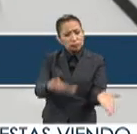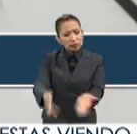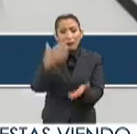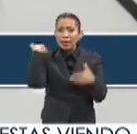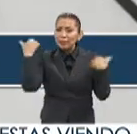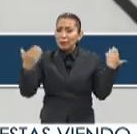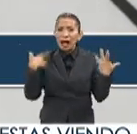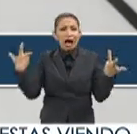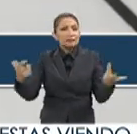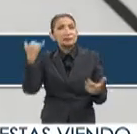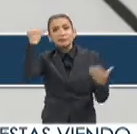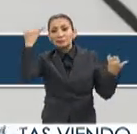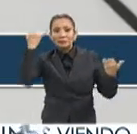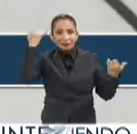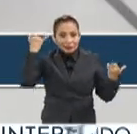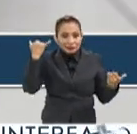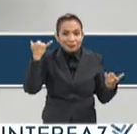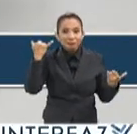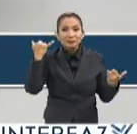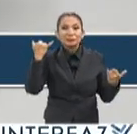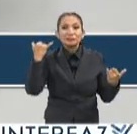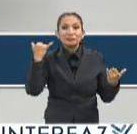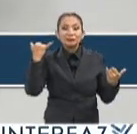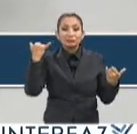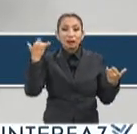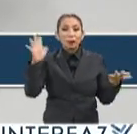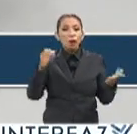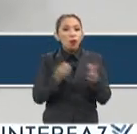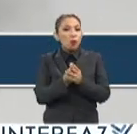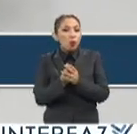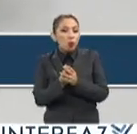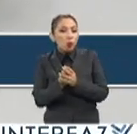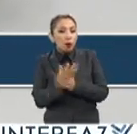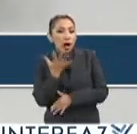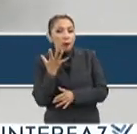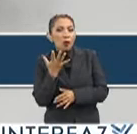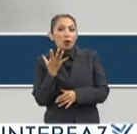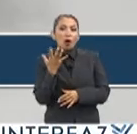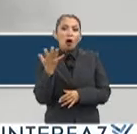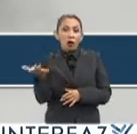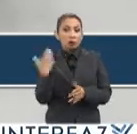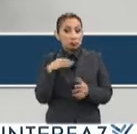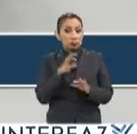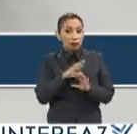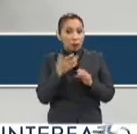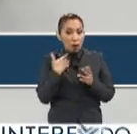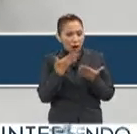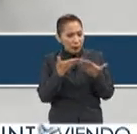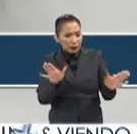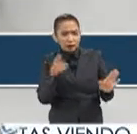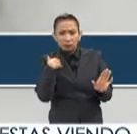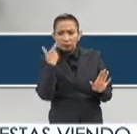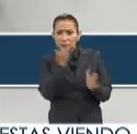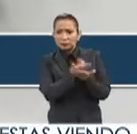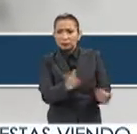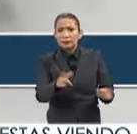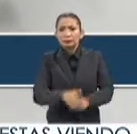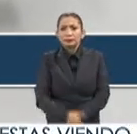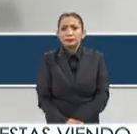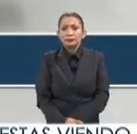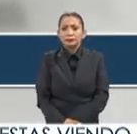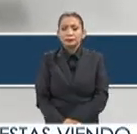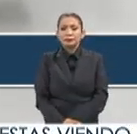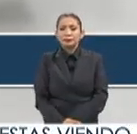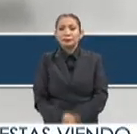que se diviertan y hagan algo, pues una tendencia y claro, que innovador, carta abierta para que hagan lo que quieran, ¿no?